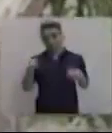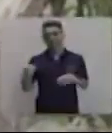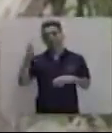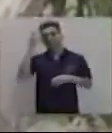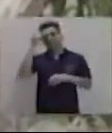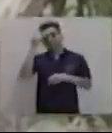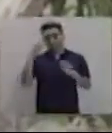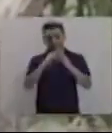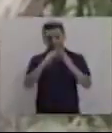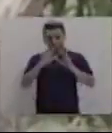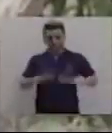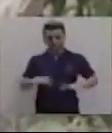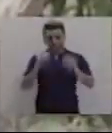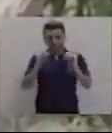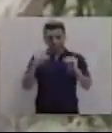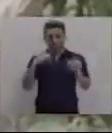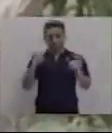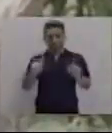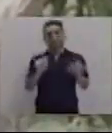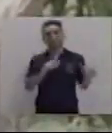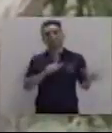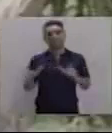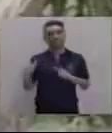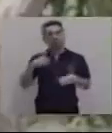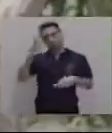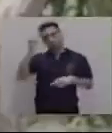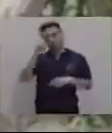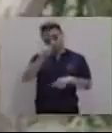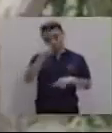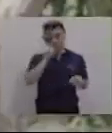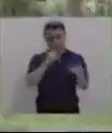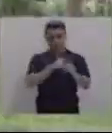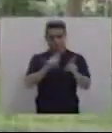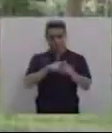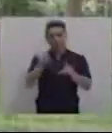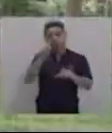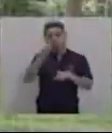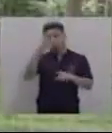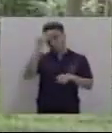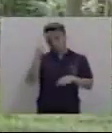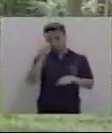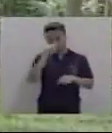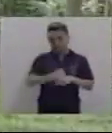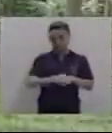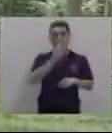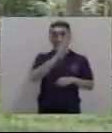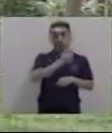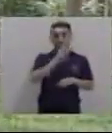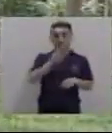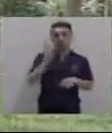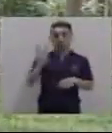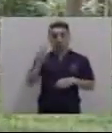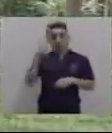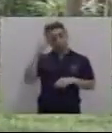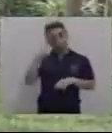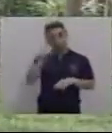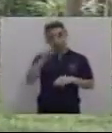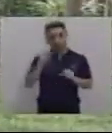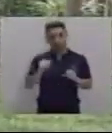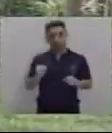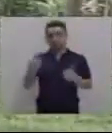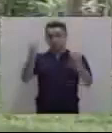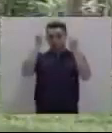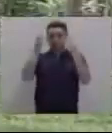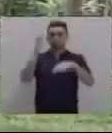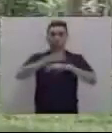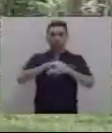Bienvenidos a Aprendo en Casa. Yo ya estoy listo para aprender, espero que ustedes también. Y no te olvides de ingresar a nuestro portal de internet para reforzar